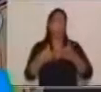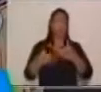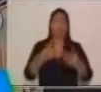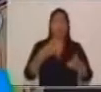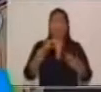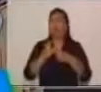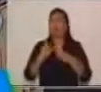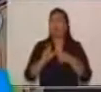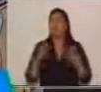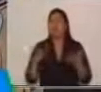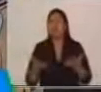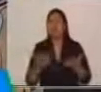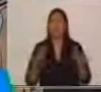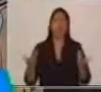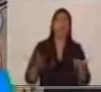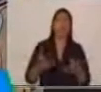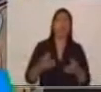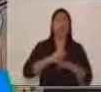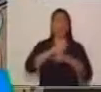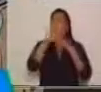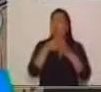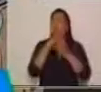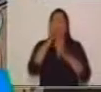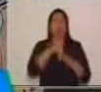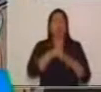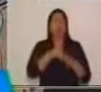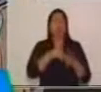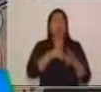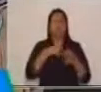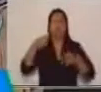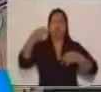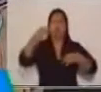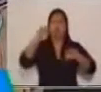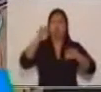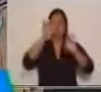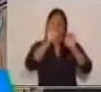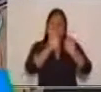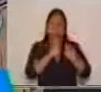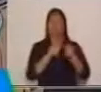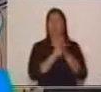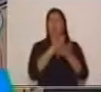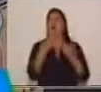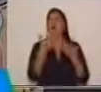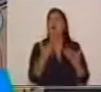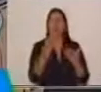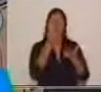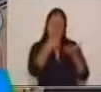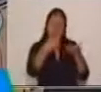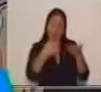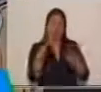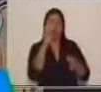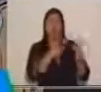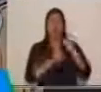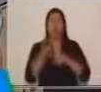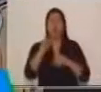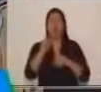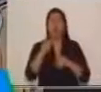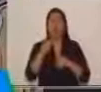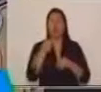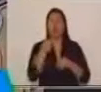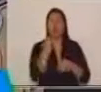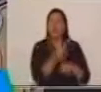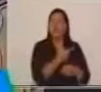un diálogo. Y todo lo que usted va a plasmar en una hoja, en un cuaderno, o lo que usted va a interpretar a través de su